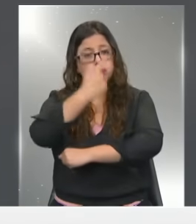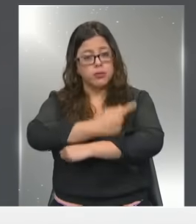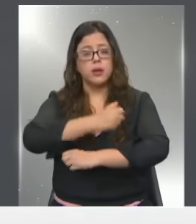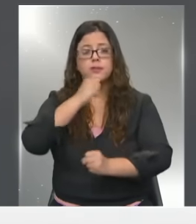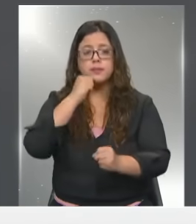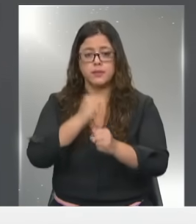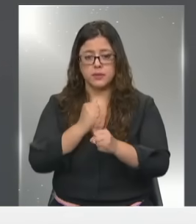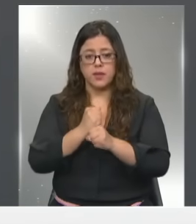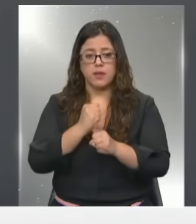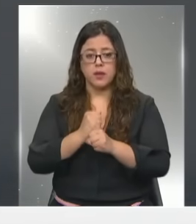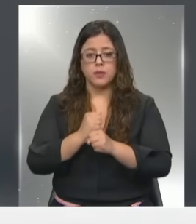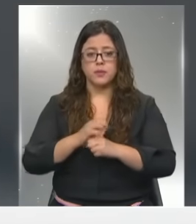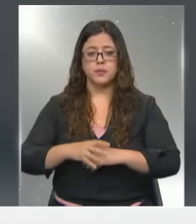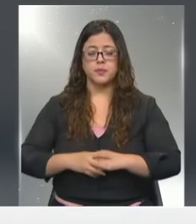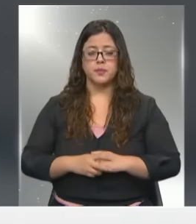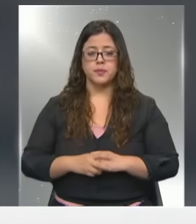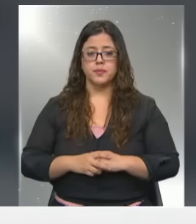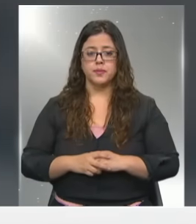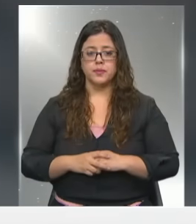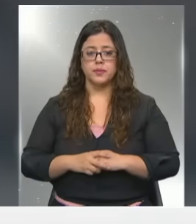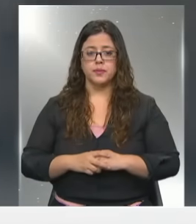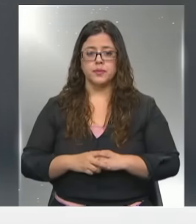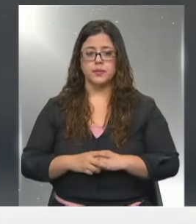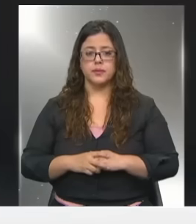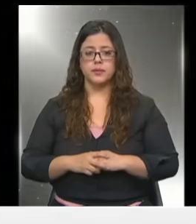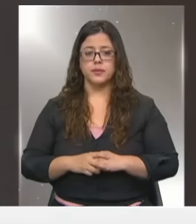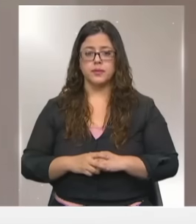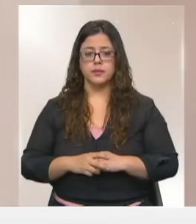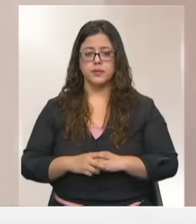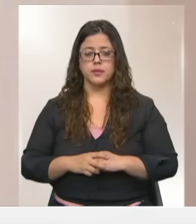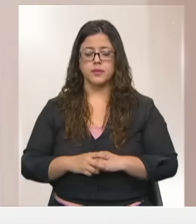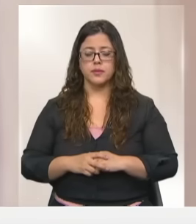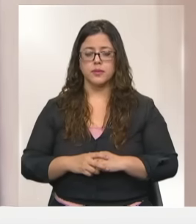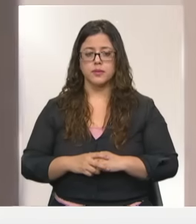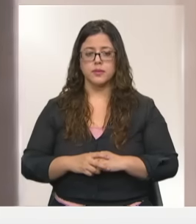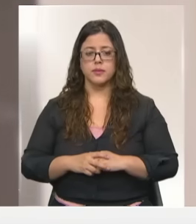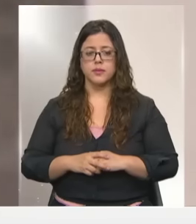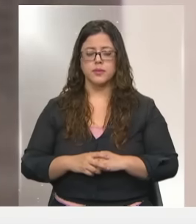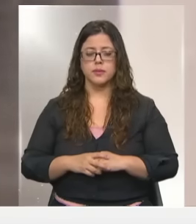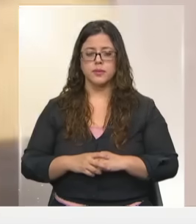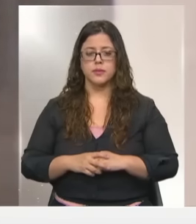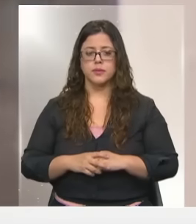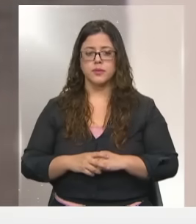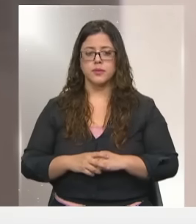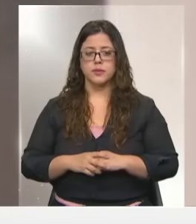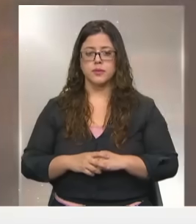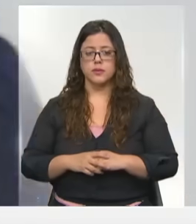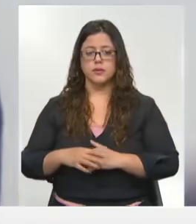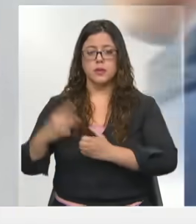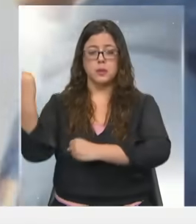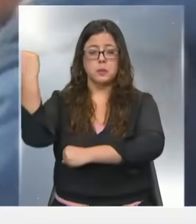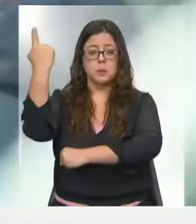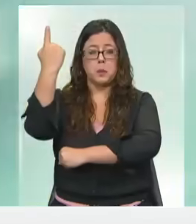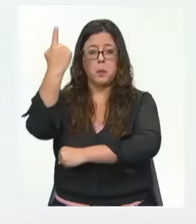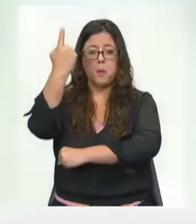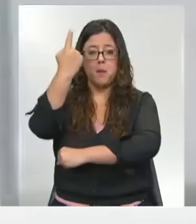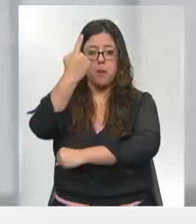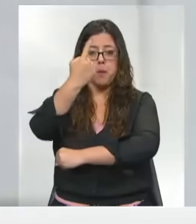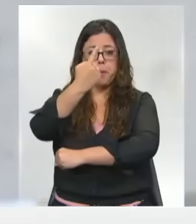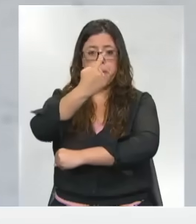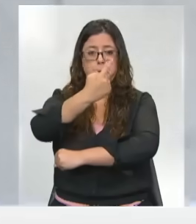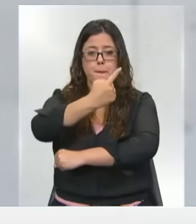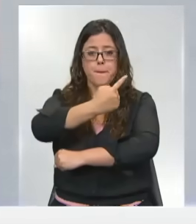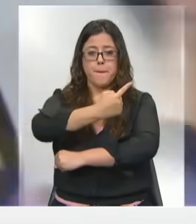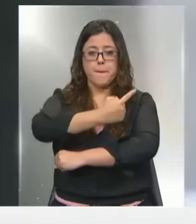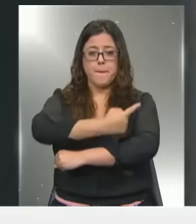laboral. Sergio Heredia acaba de hacer ingreso a la Municipalidad de Las Condes. El día transcurre lento, hasta que poco